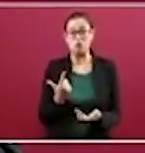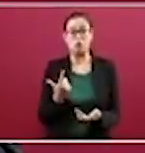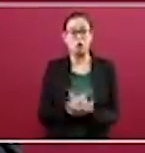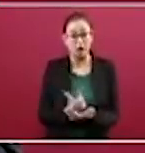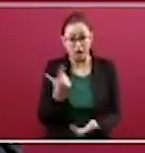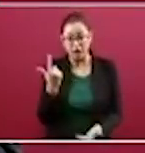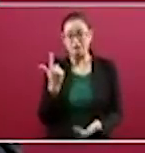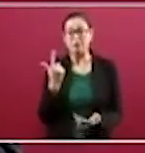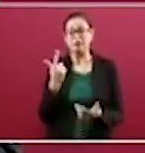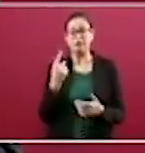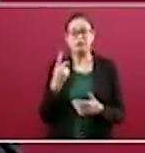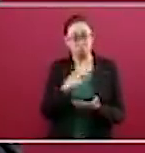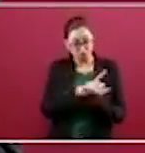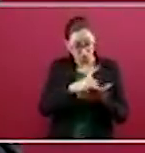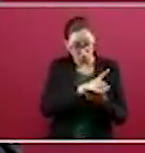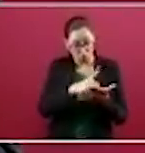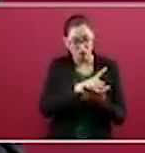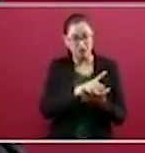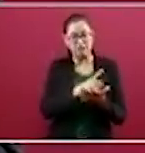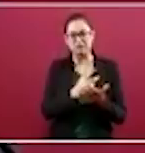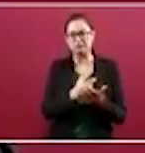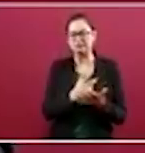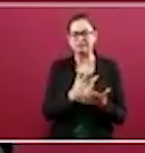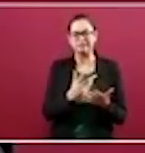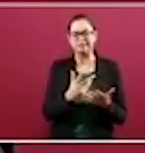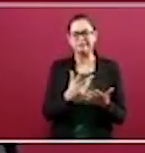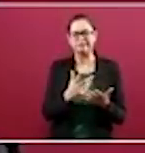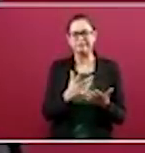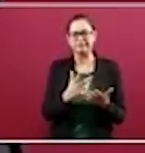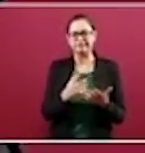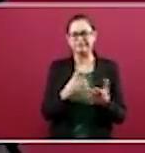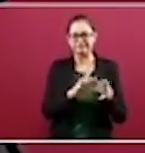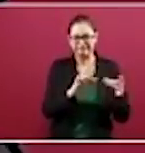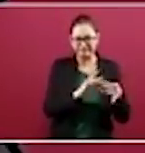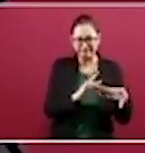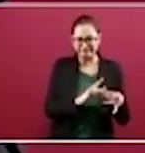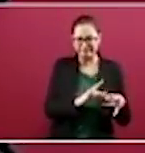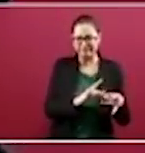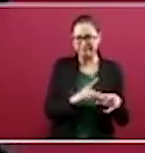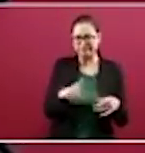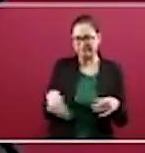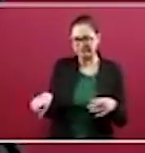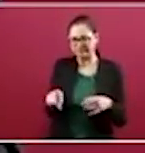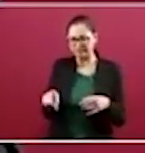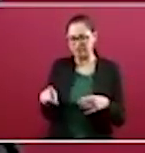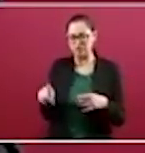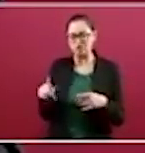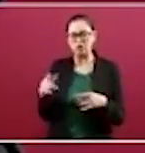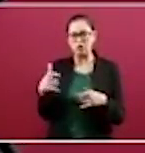drogas y las opciones que hay para que los jóvenes en vez de